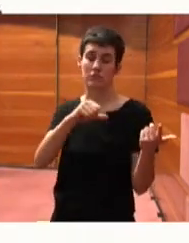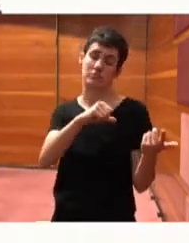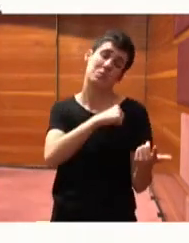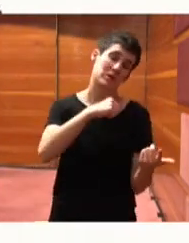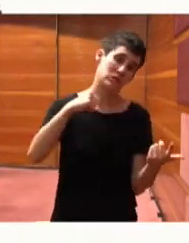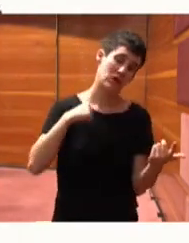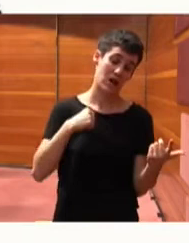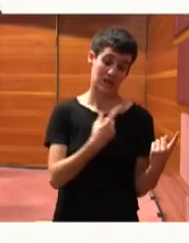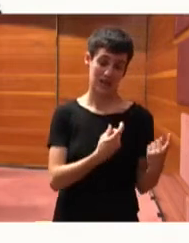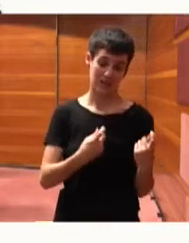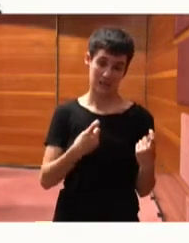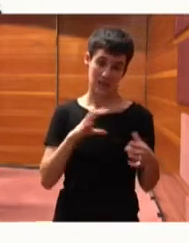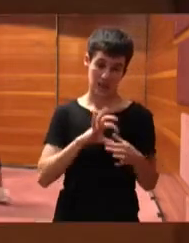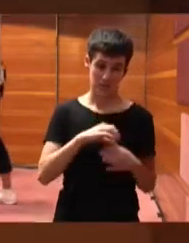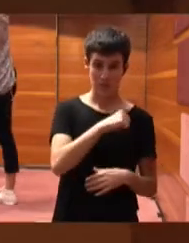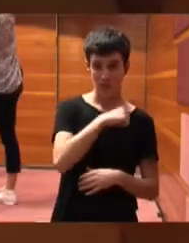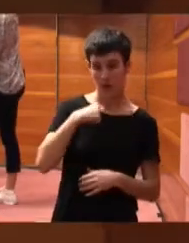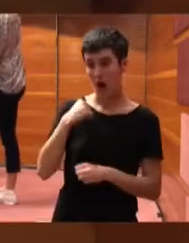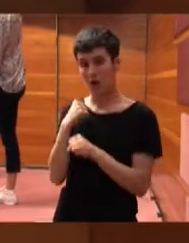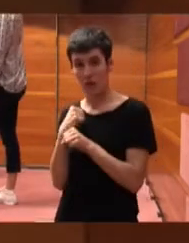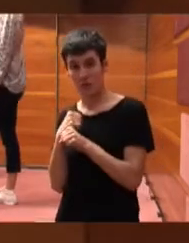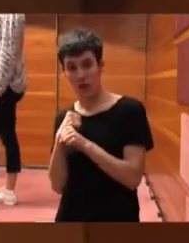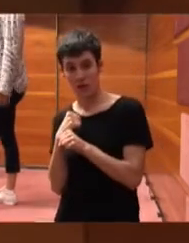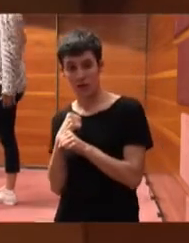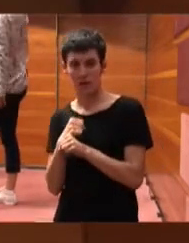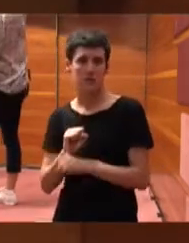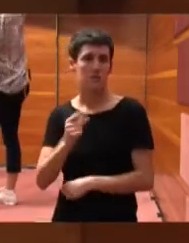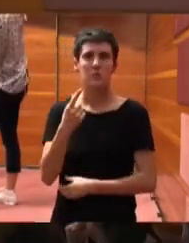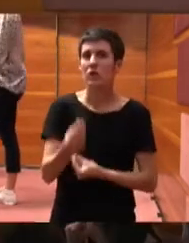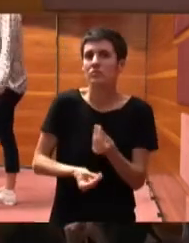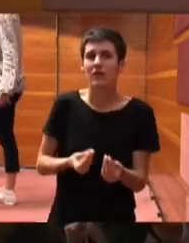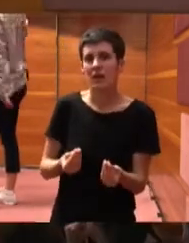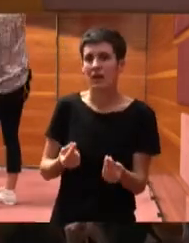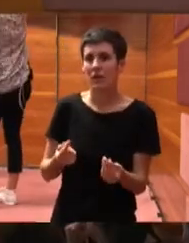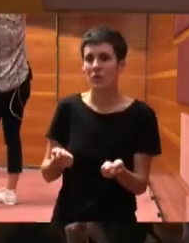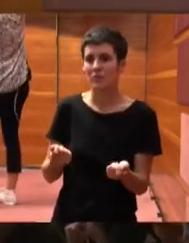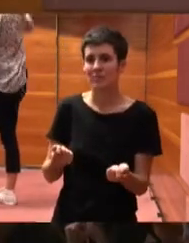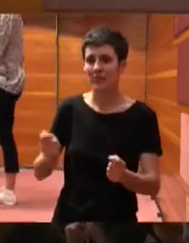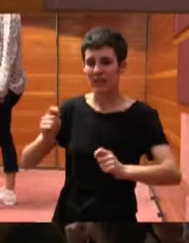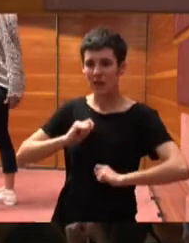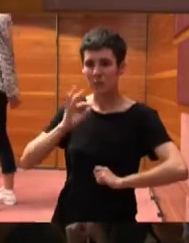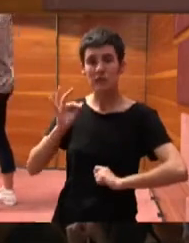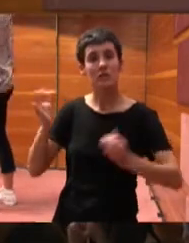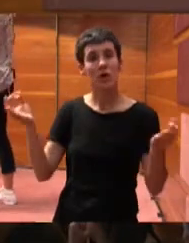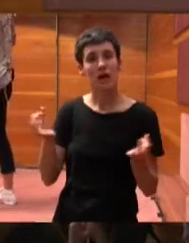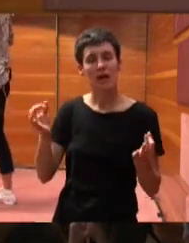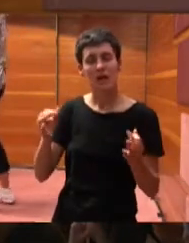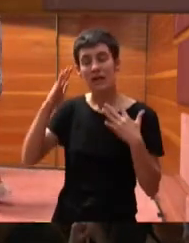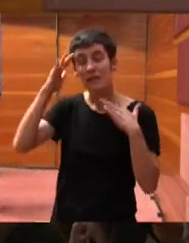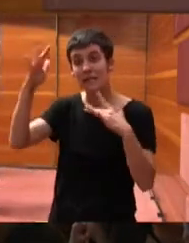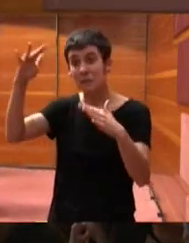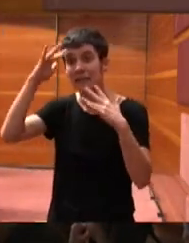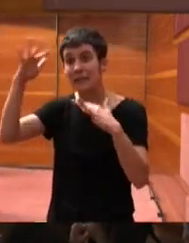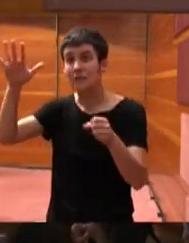el lado más profesional. Lo primero que hago es saber qué beneficios me aportan y qué expectativas